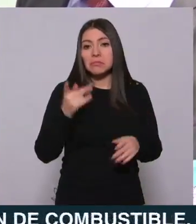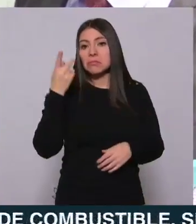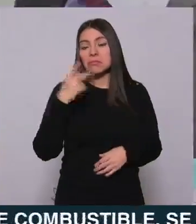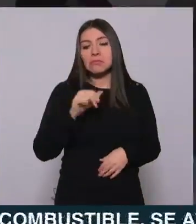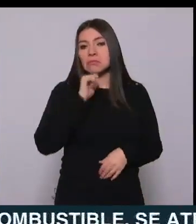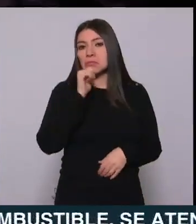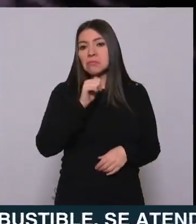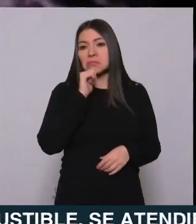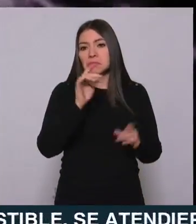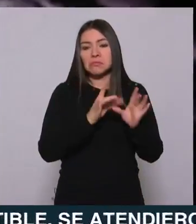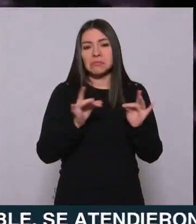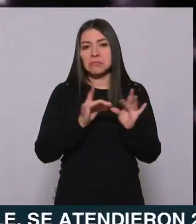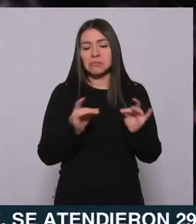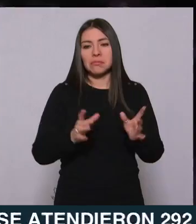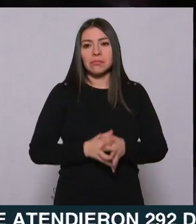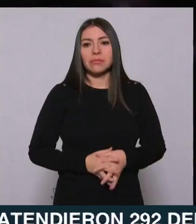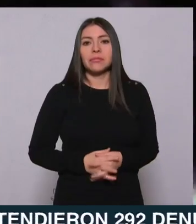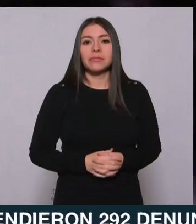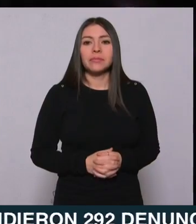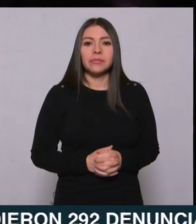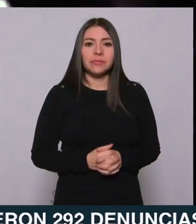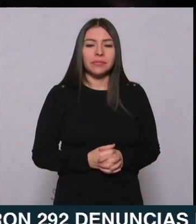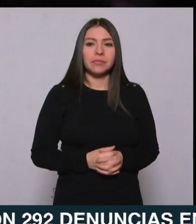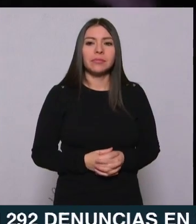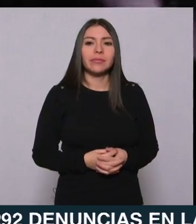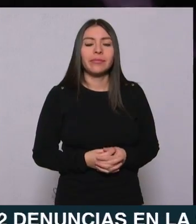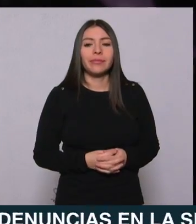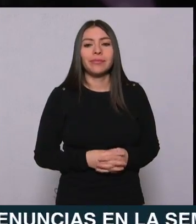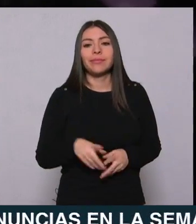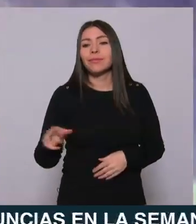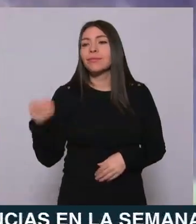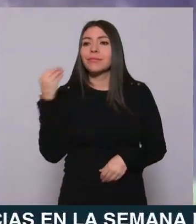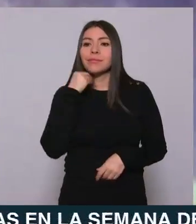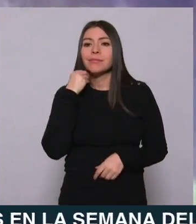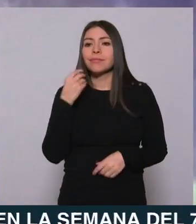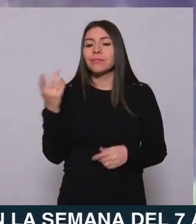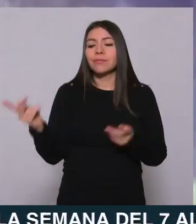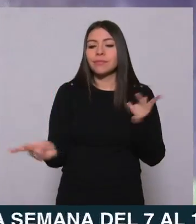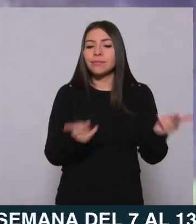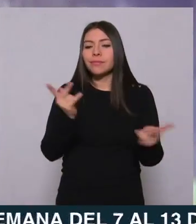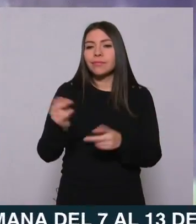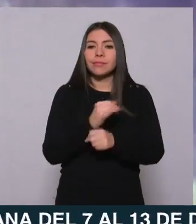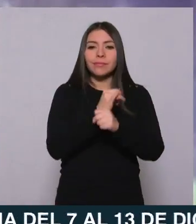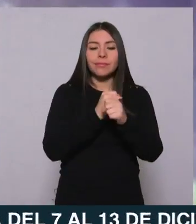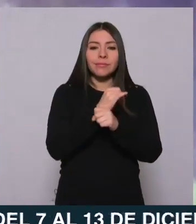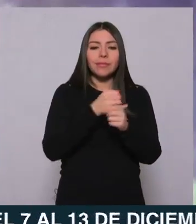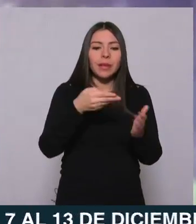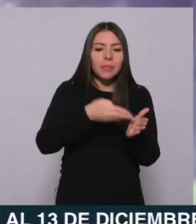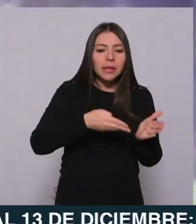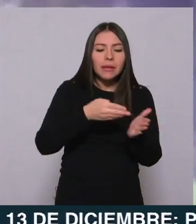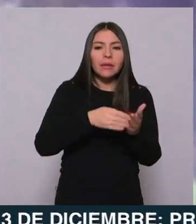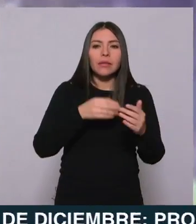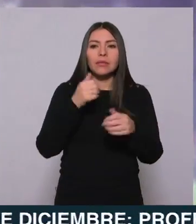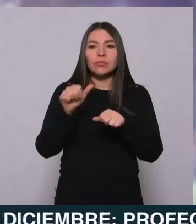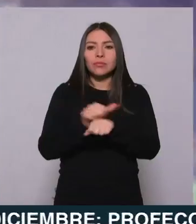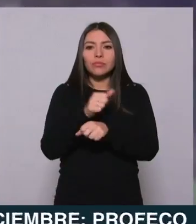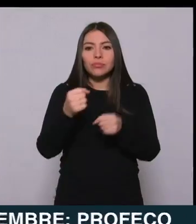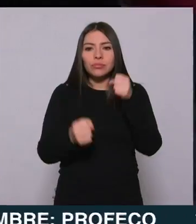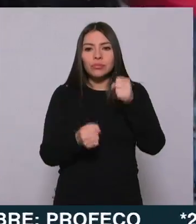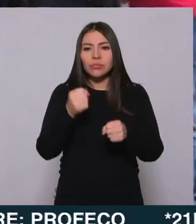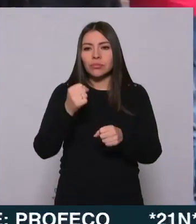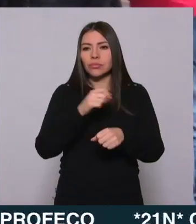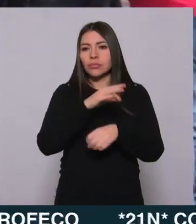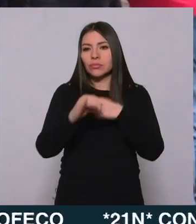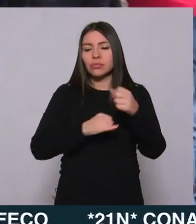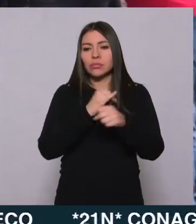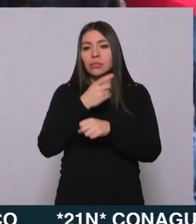habido ninguna versión. El abogado señaló que presentarán peritajes de tránsito, de mecánica y testigos, e informó que la acusación consiste